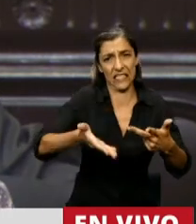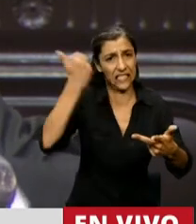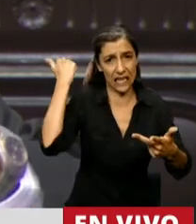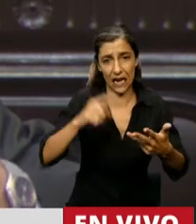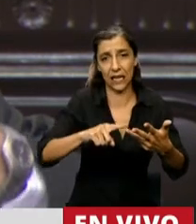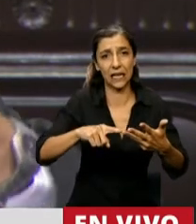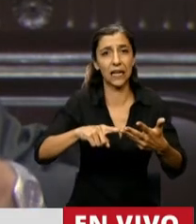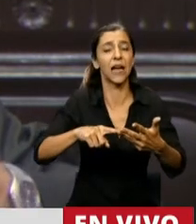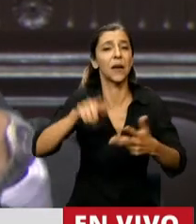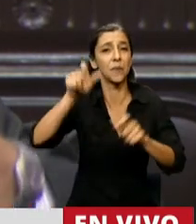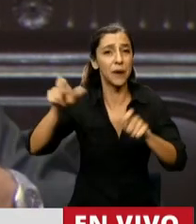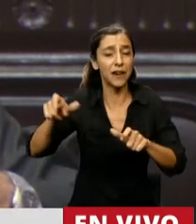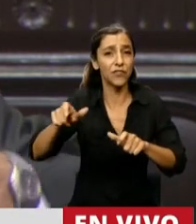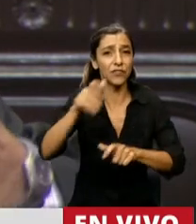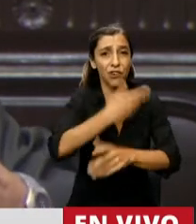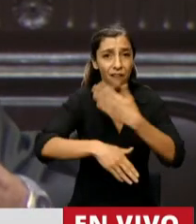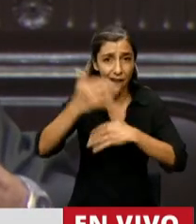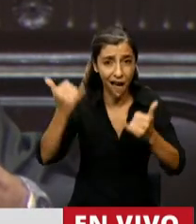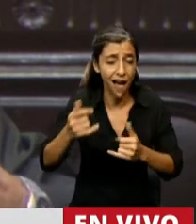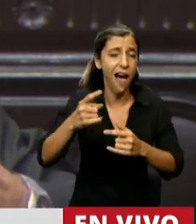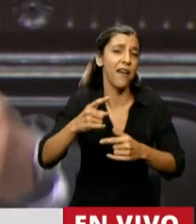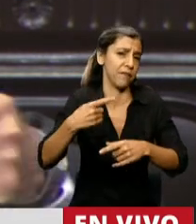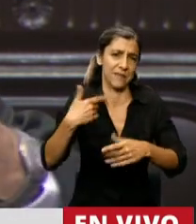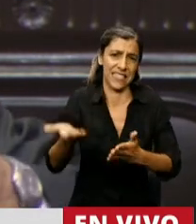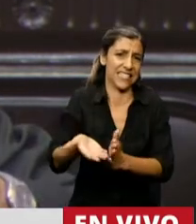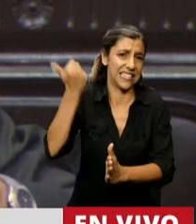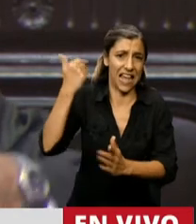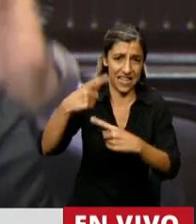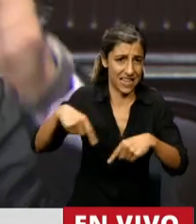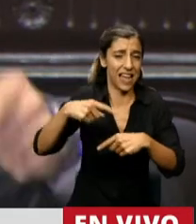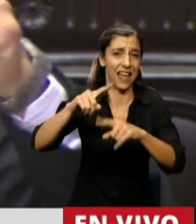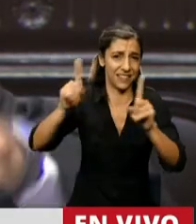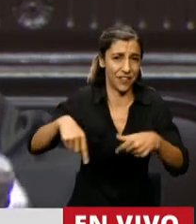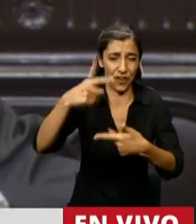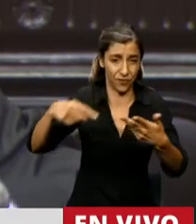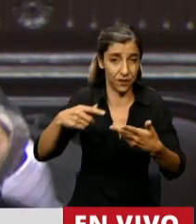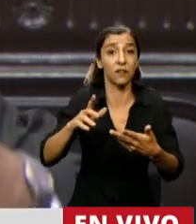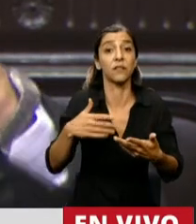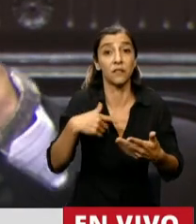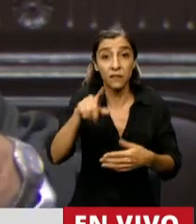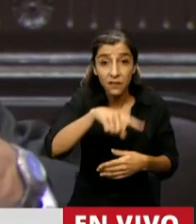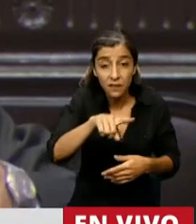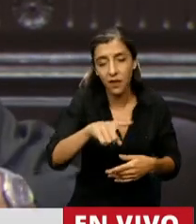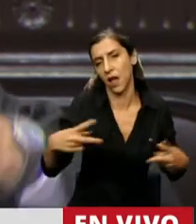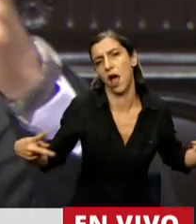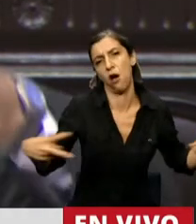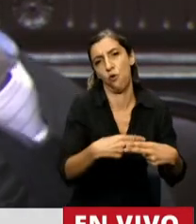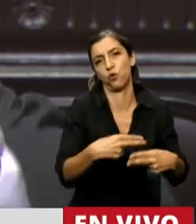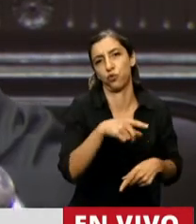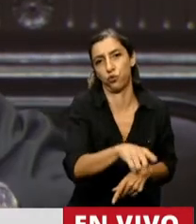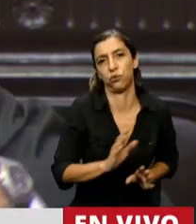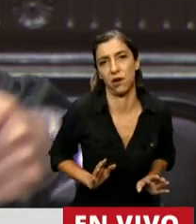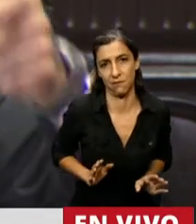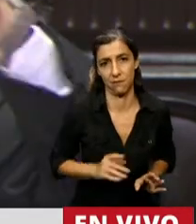y hoy nos vienen a hablar a nosotros de ajuste ajuste son los 40 mil millones de dólares que